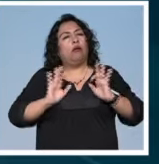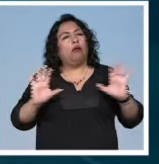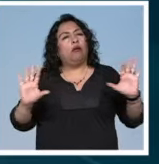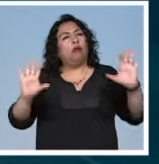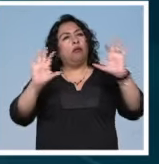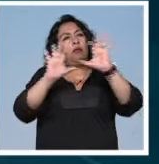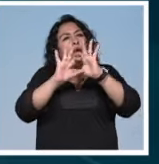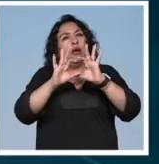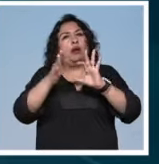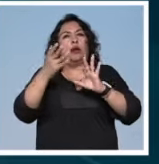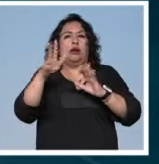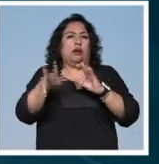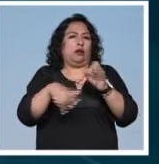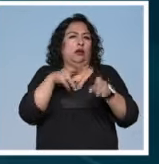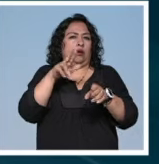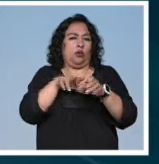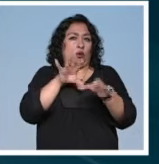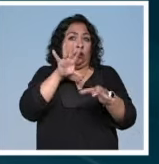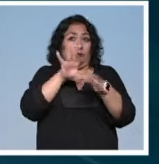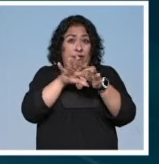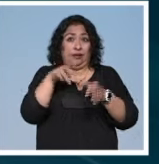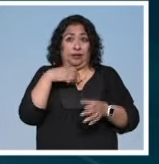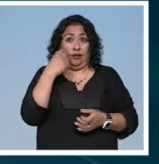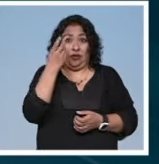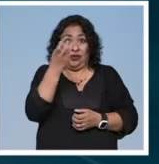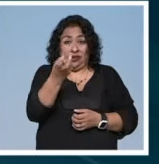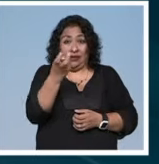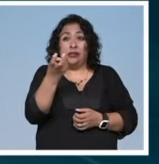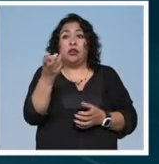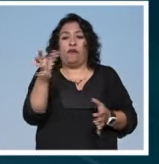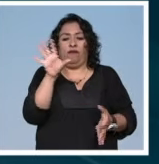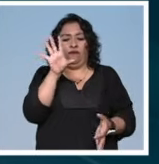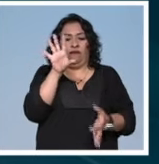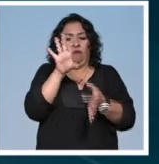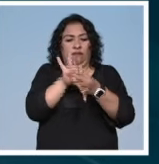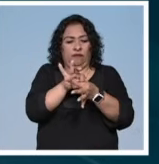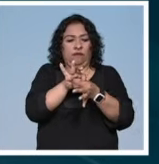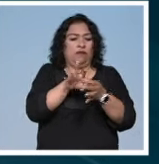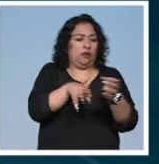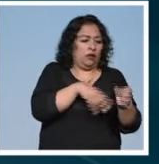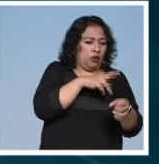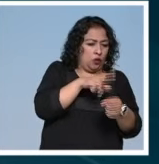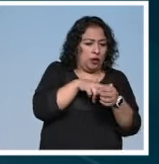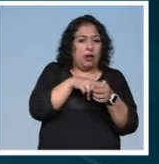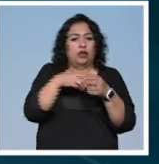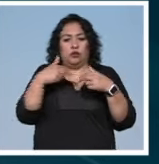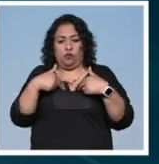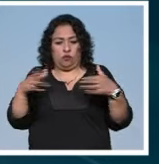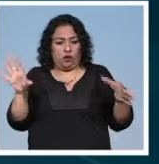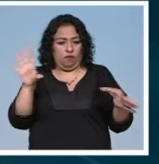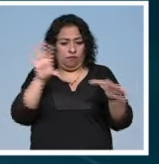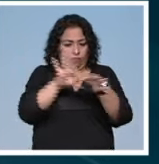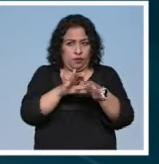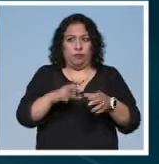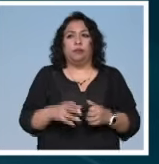y con nuestros orígenes naturales, ¿no? Es lo que queremos buscar, esta simbiosis entre la naturaleza y el ser humano.